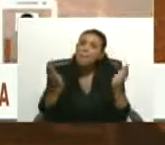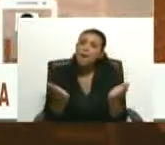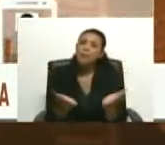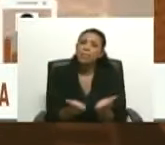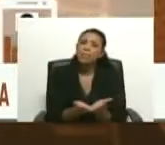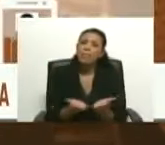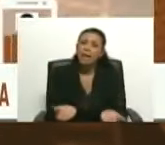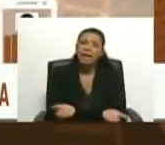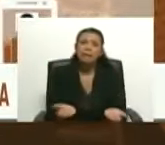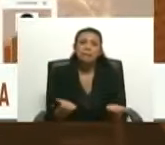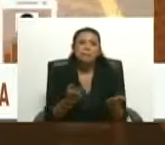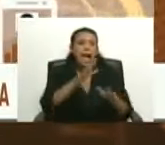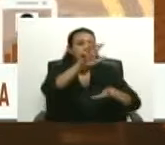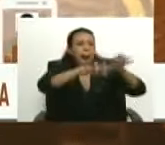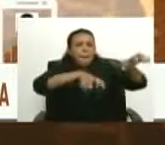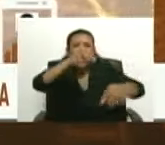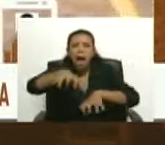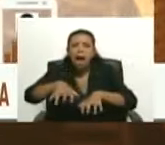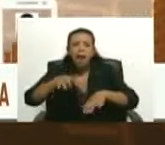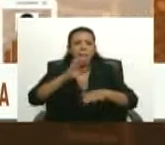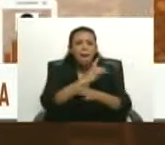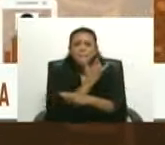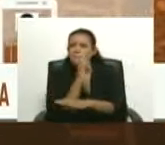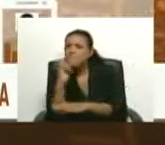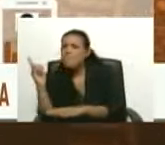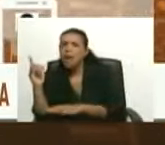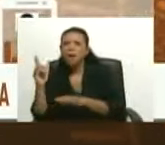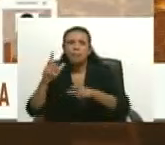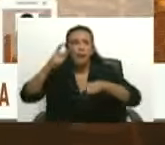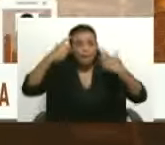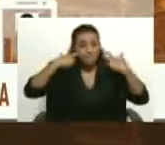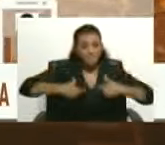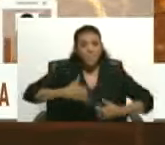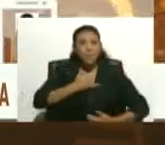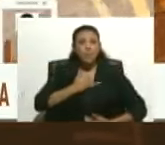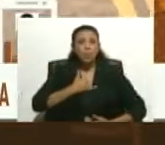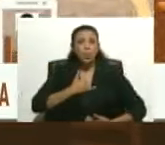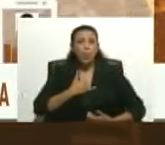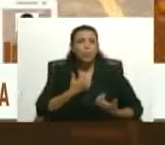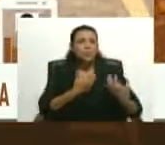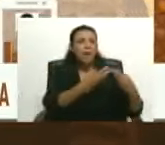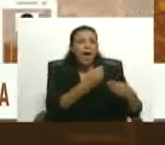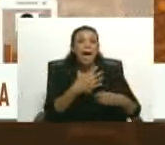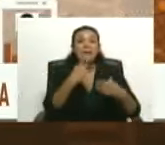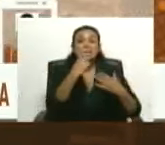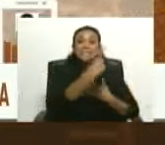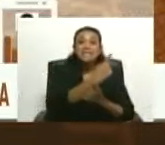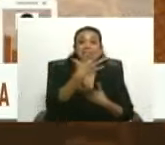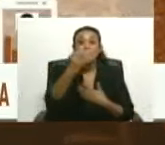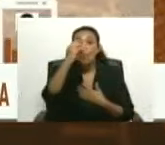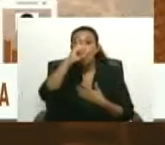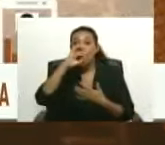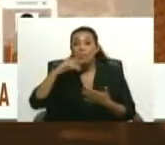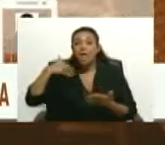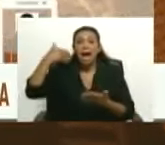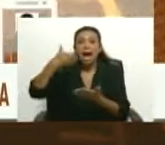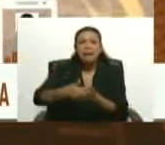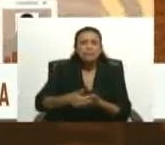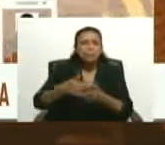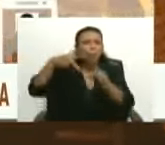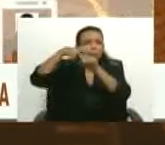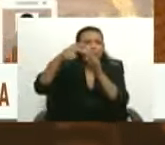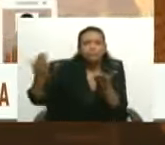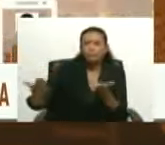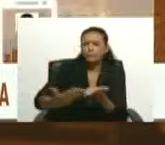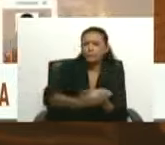que supere el modelo depredador que el capitalismo impuso durante 150 años, un planeta